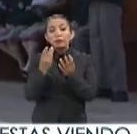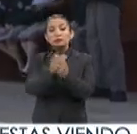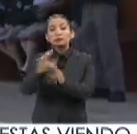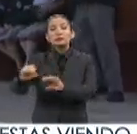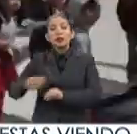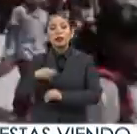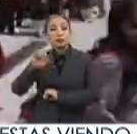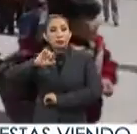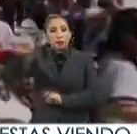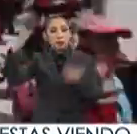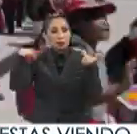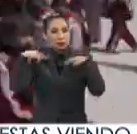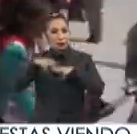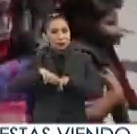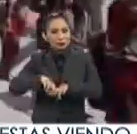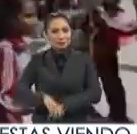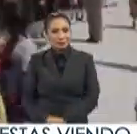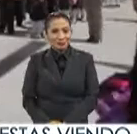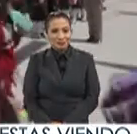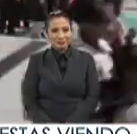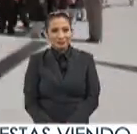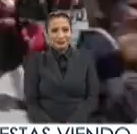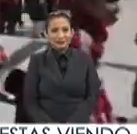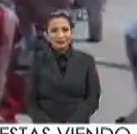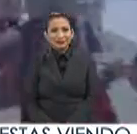y desarrollo profesional de los maestros.